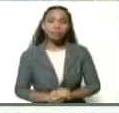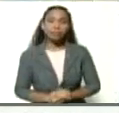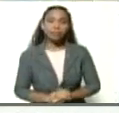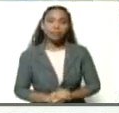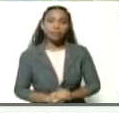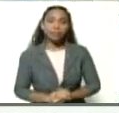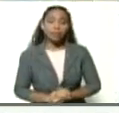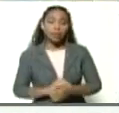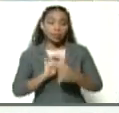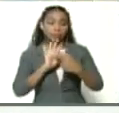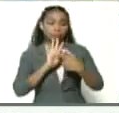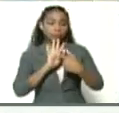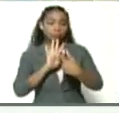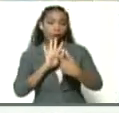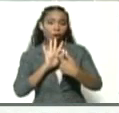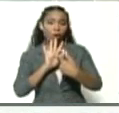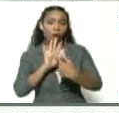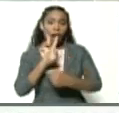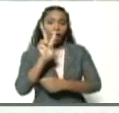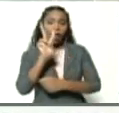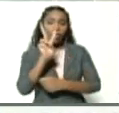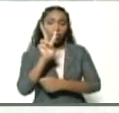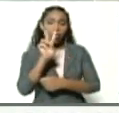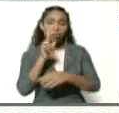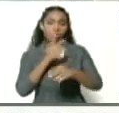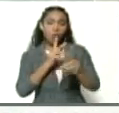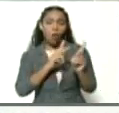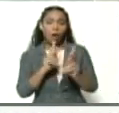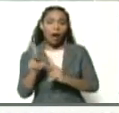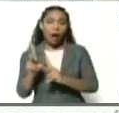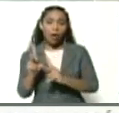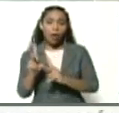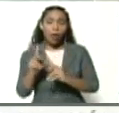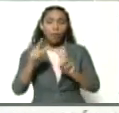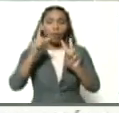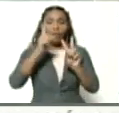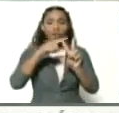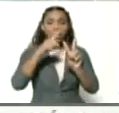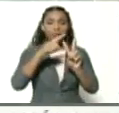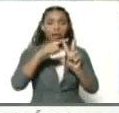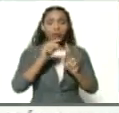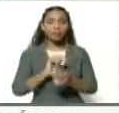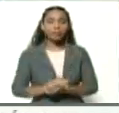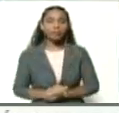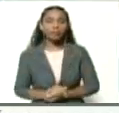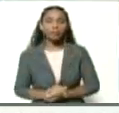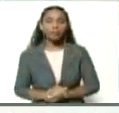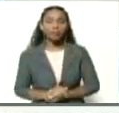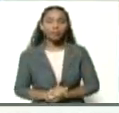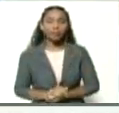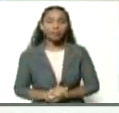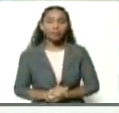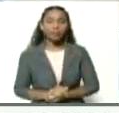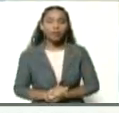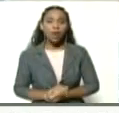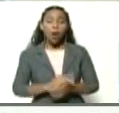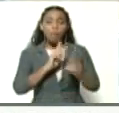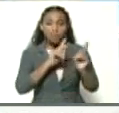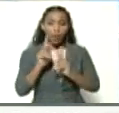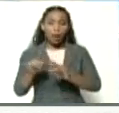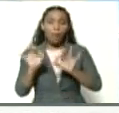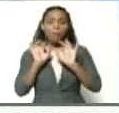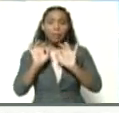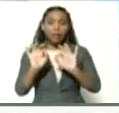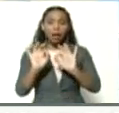Fue transmitida en doble horario a las 10 de la mañana por Venezolana de Televisión, un programa